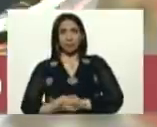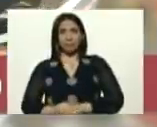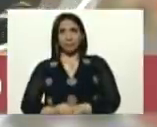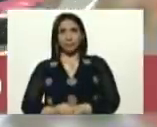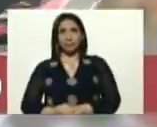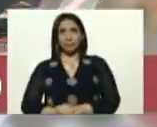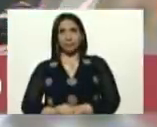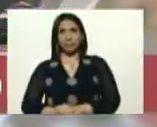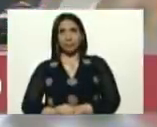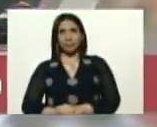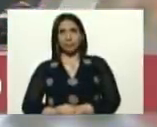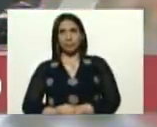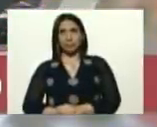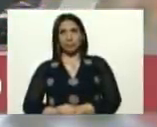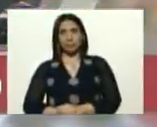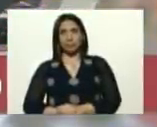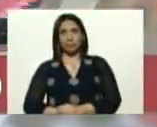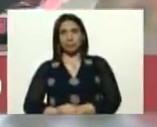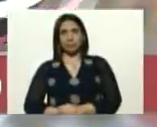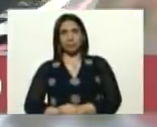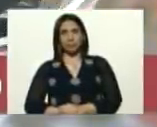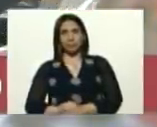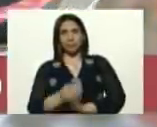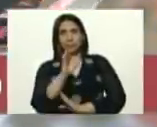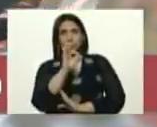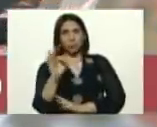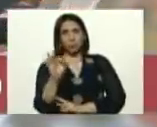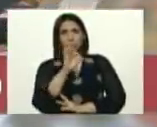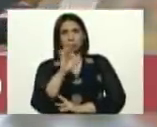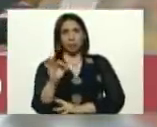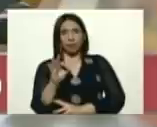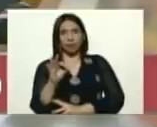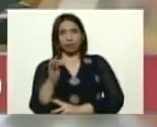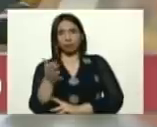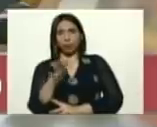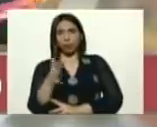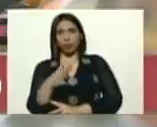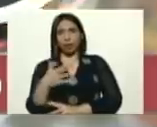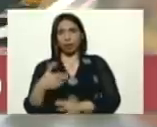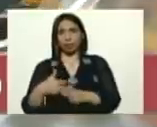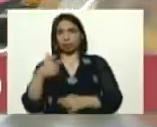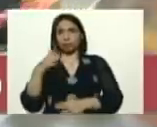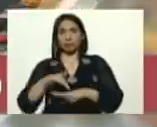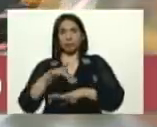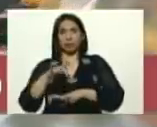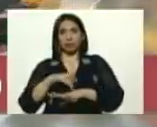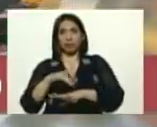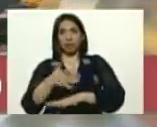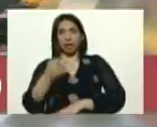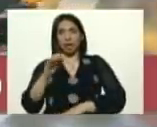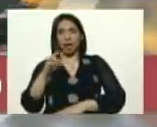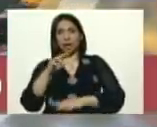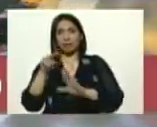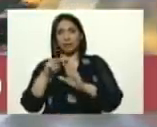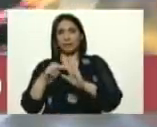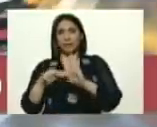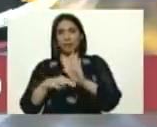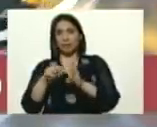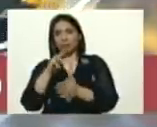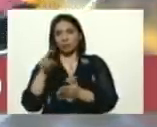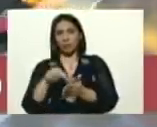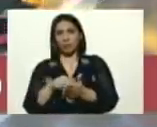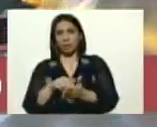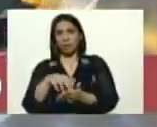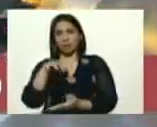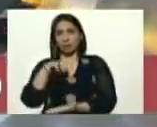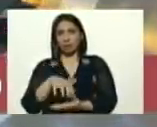se difieren en el porcentaje de casos moderados o graves que hay a nivel nacional, y por eso el